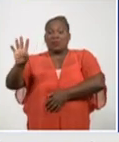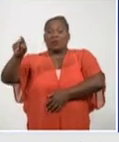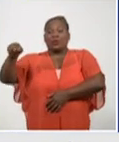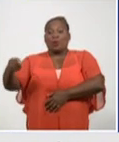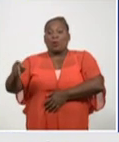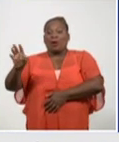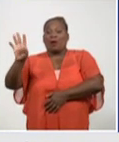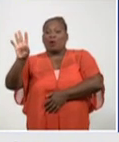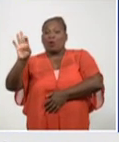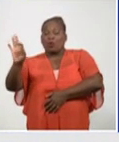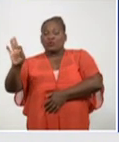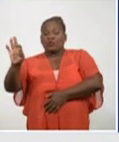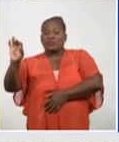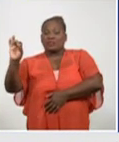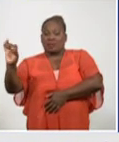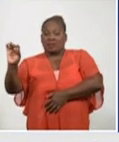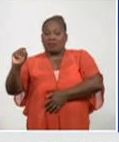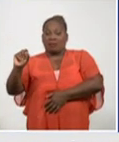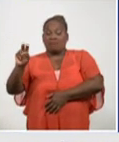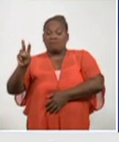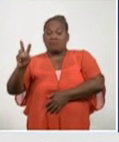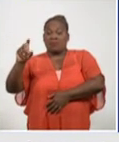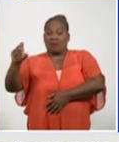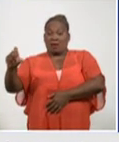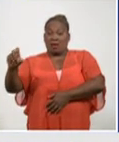64,87, Villa Clara